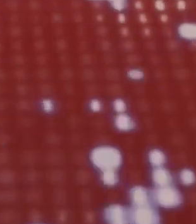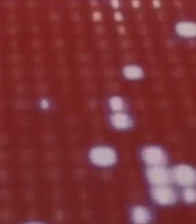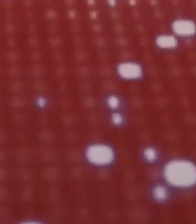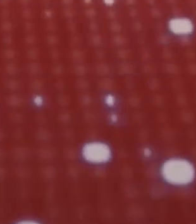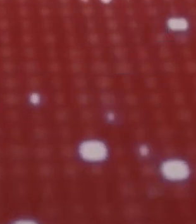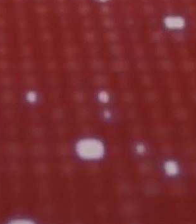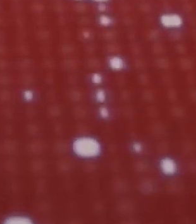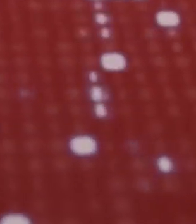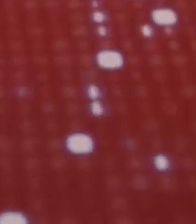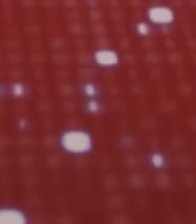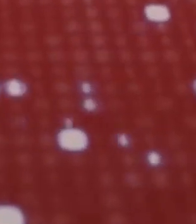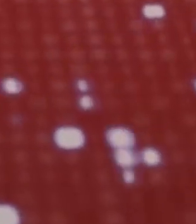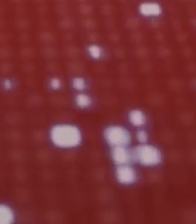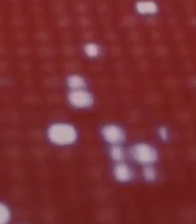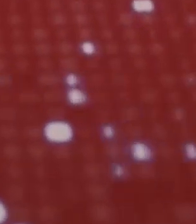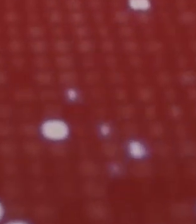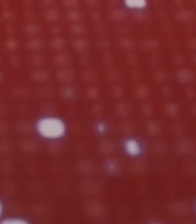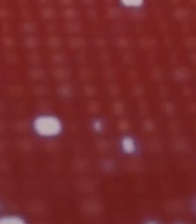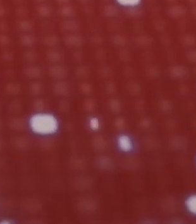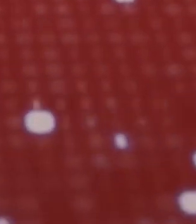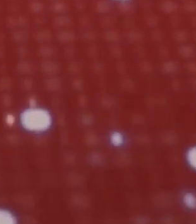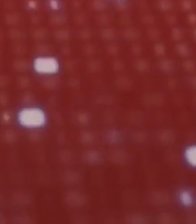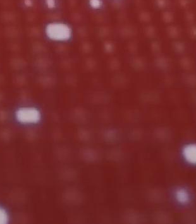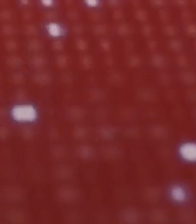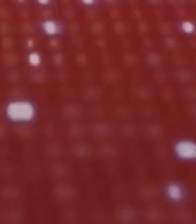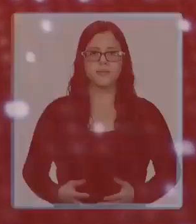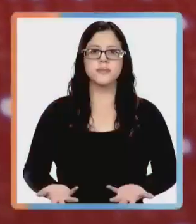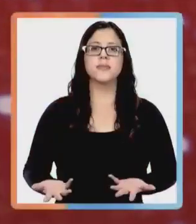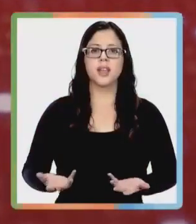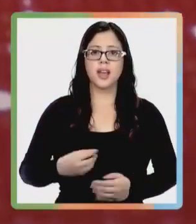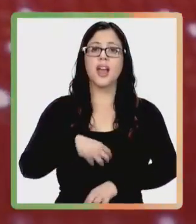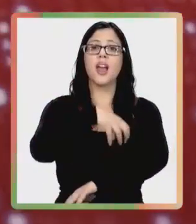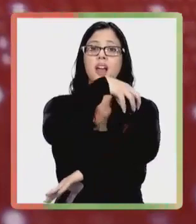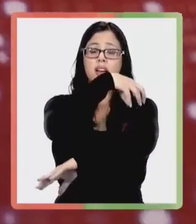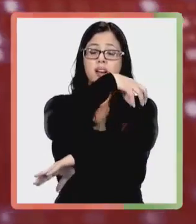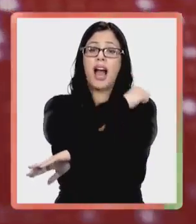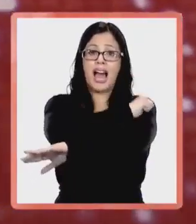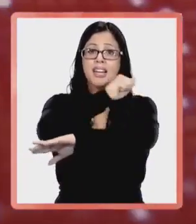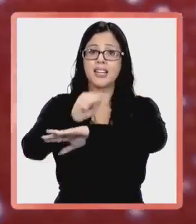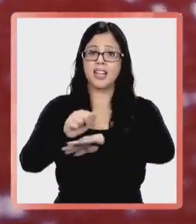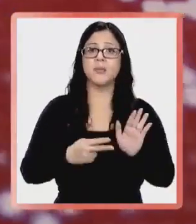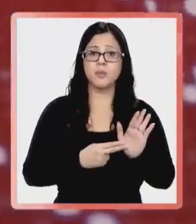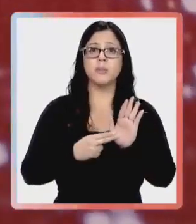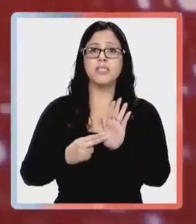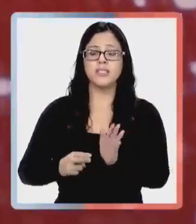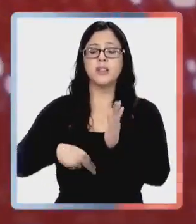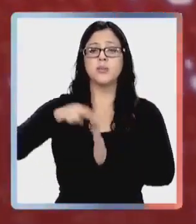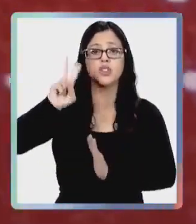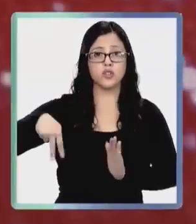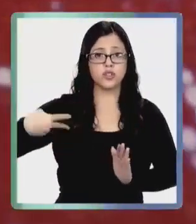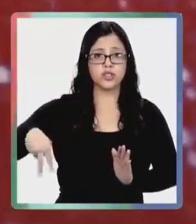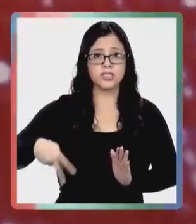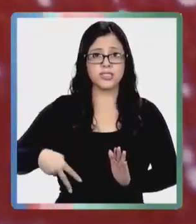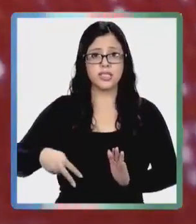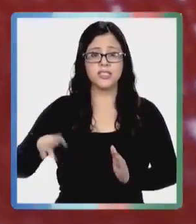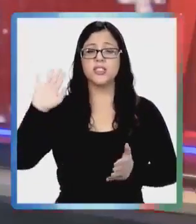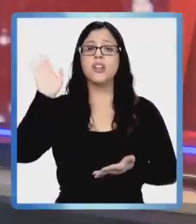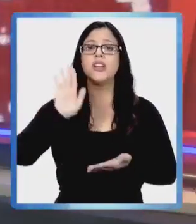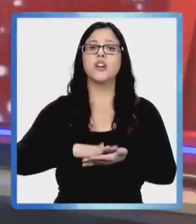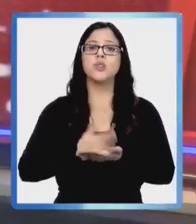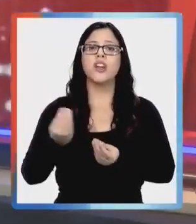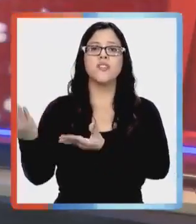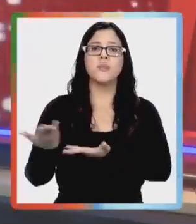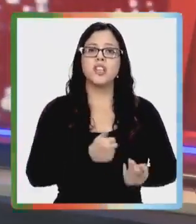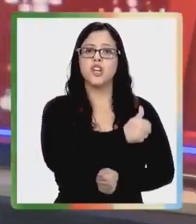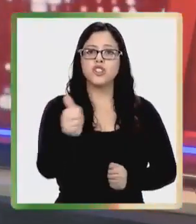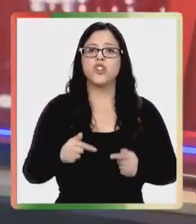Asociación Regional de Canales de Televisión de Señal Abierta de Chile, Arcatel, presenta Portavoz Noticias.